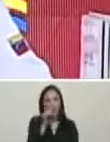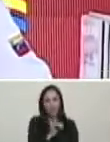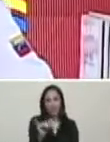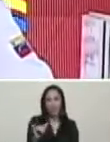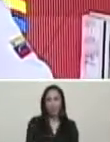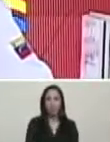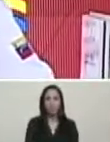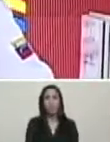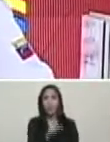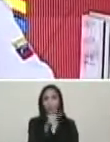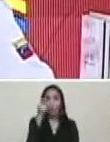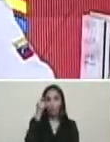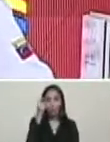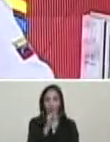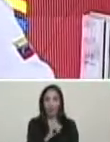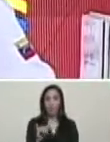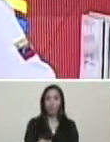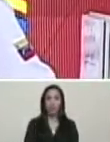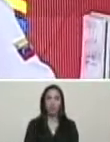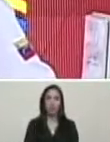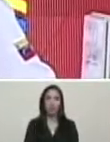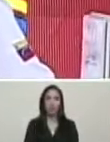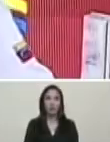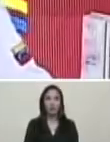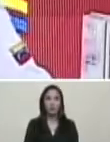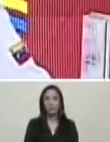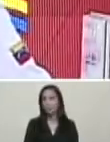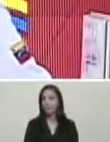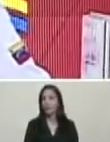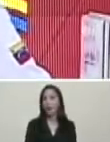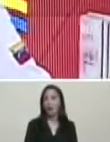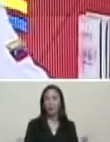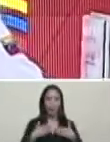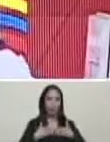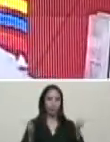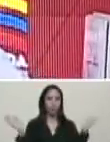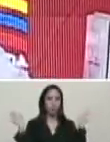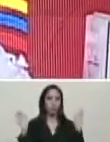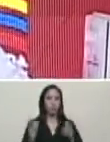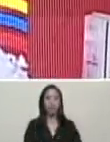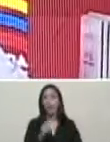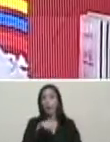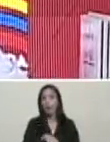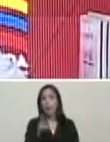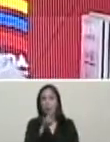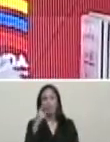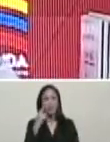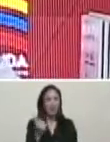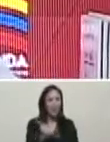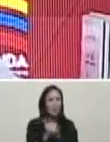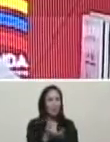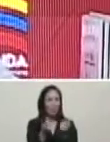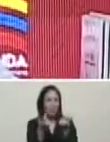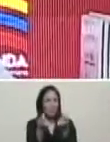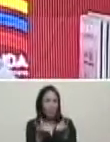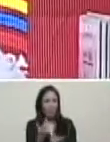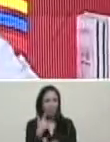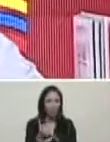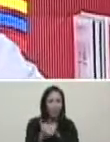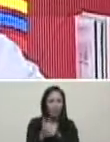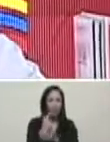De un día. Ellos lo ofrecen para el resto de la vida. O sea, que Venezuela va a vivir de eso para el resto de nuestros